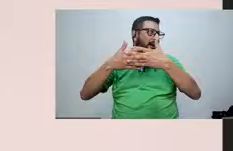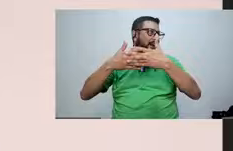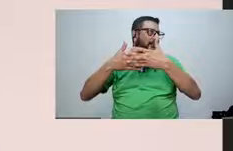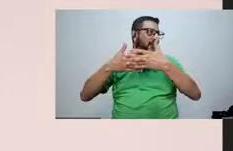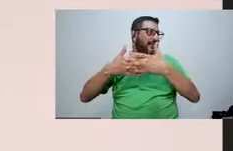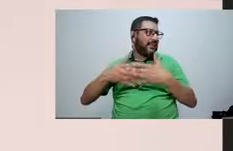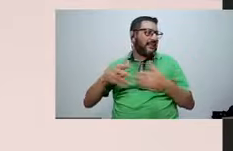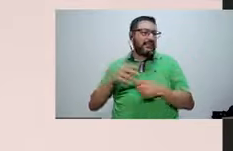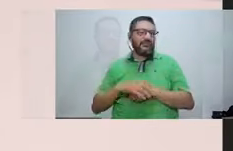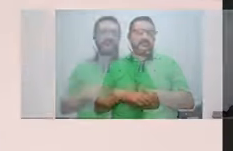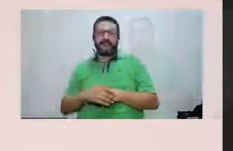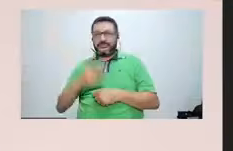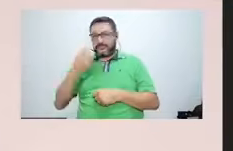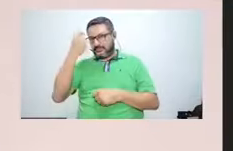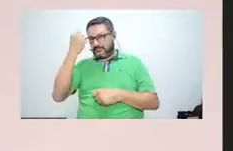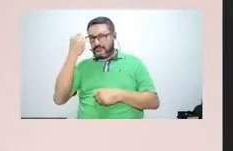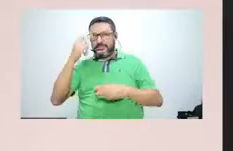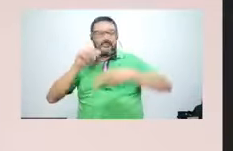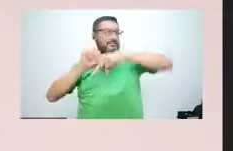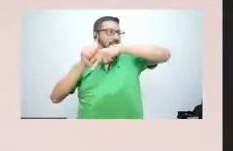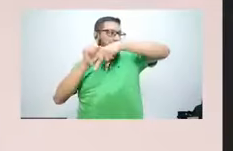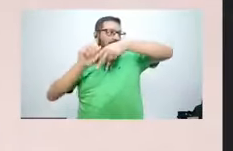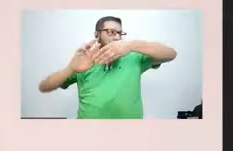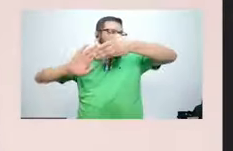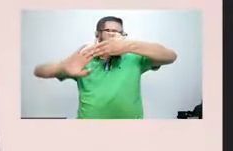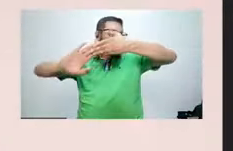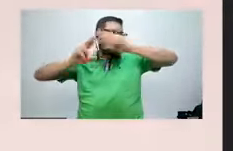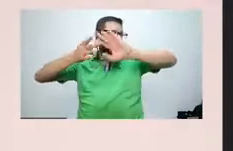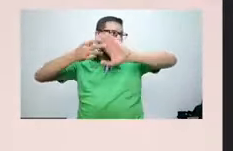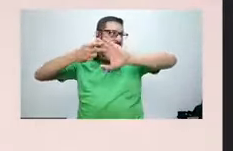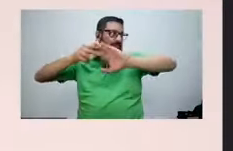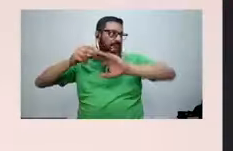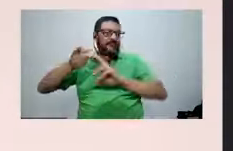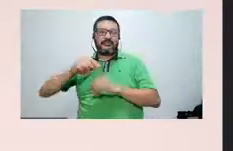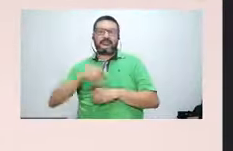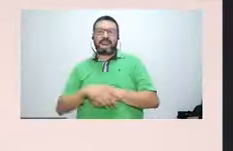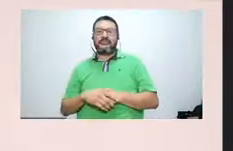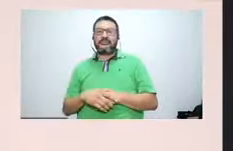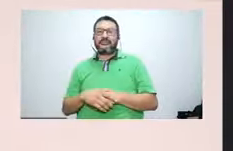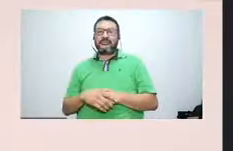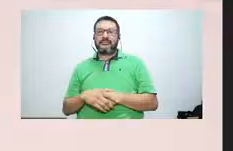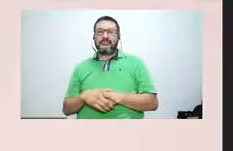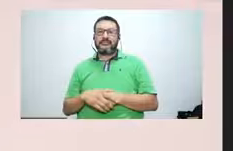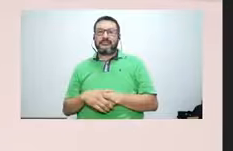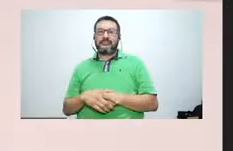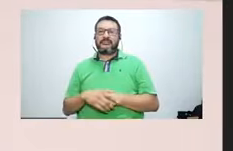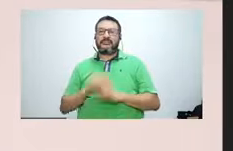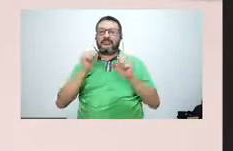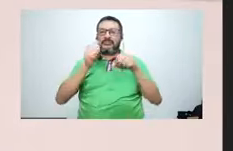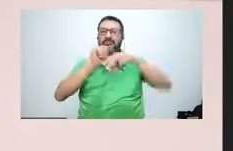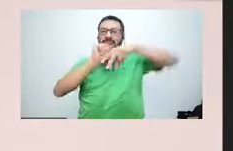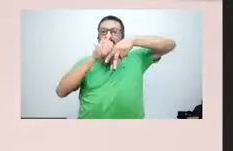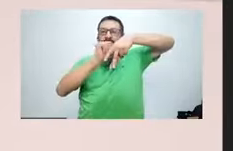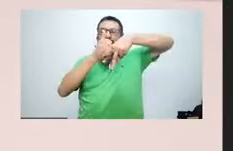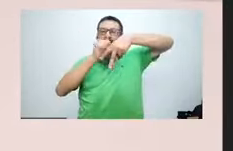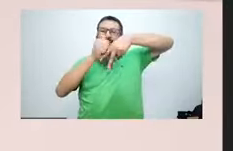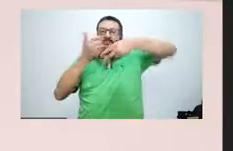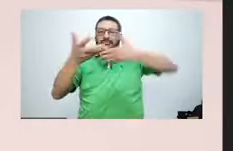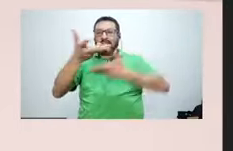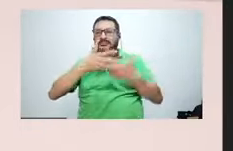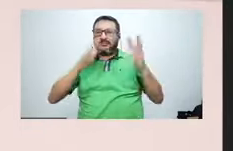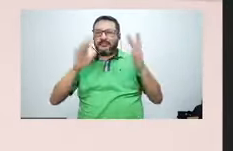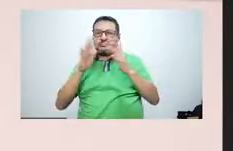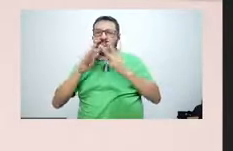más de la gimnasia. Yo también le he enseñado cosas porque él también trabaja con deportistas, entonces prácticamente tú que lo has vivido